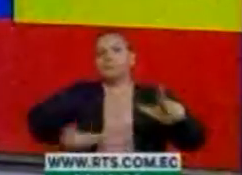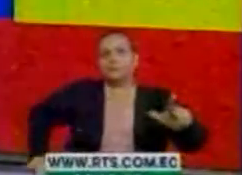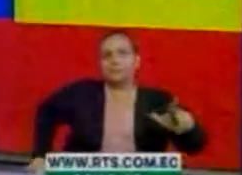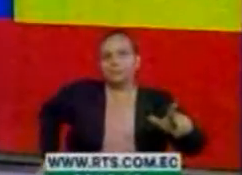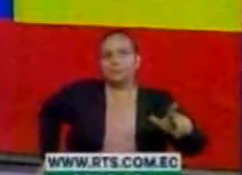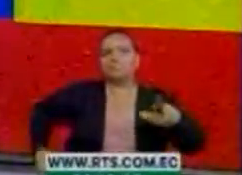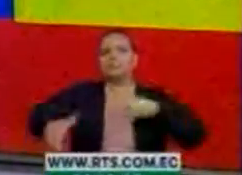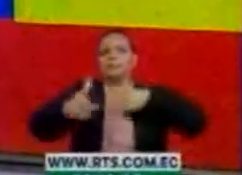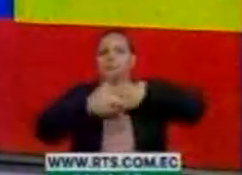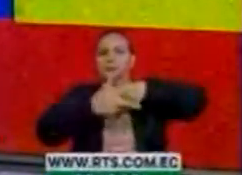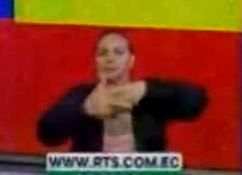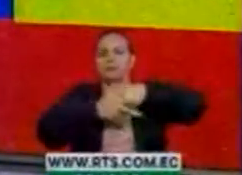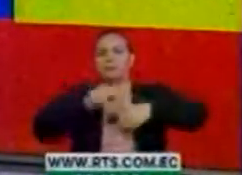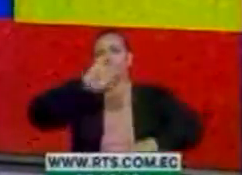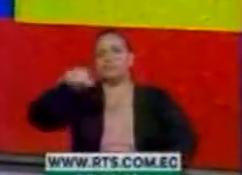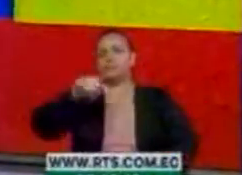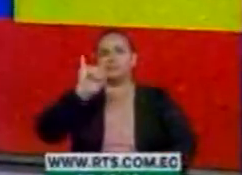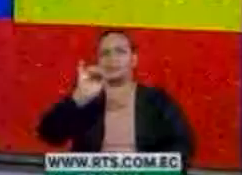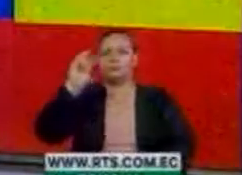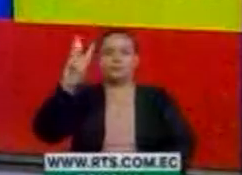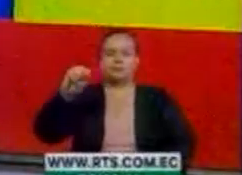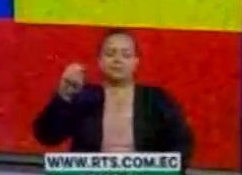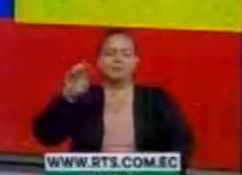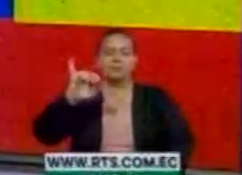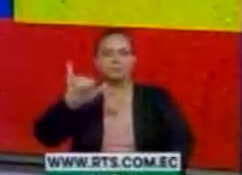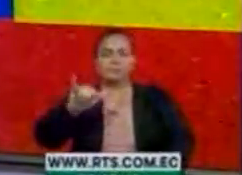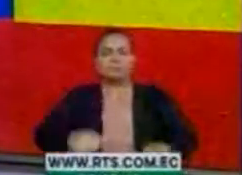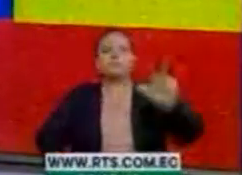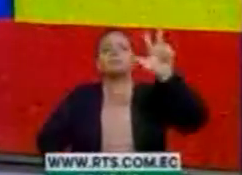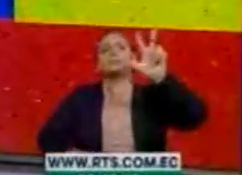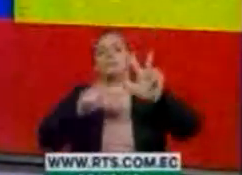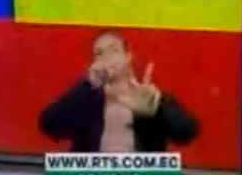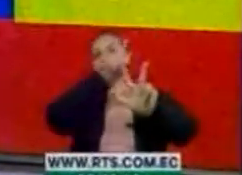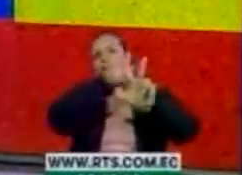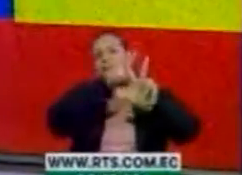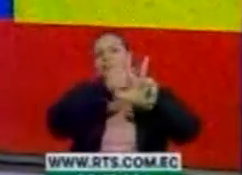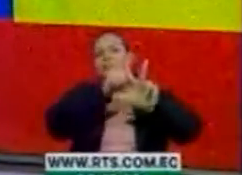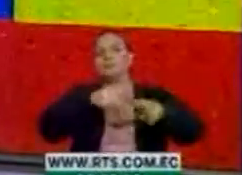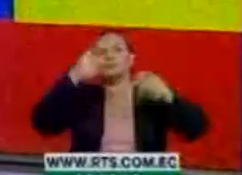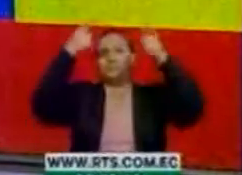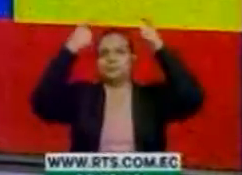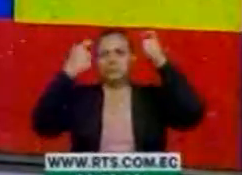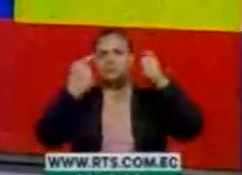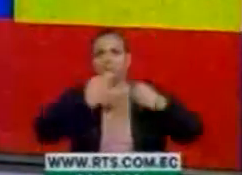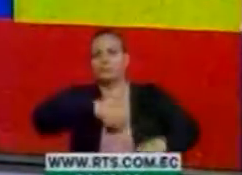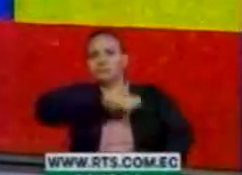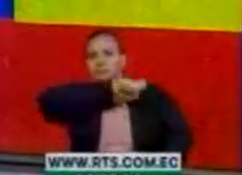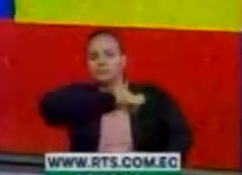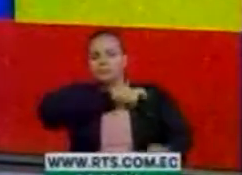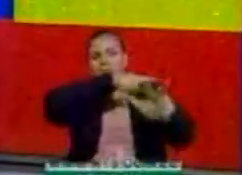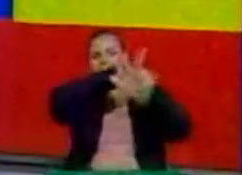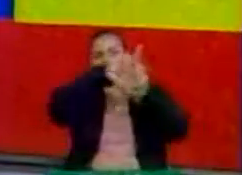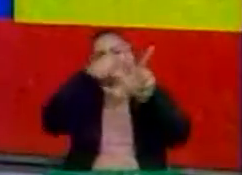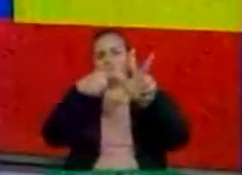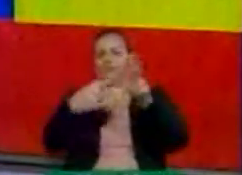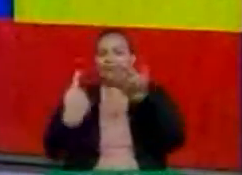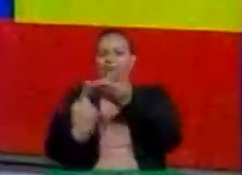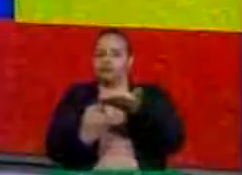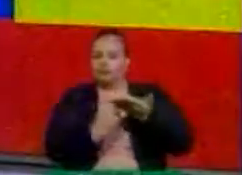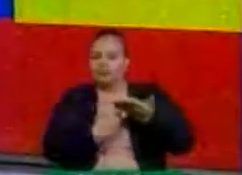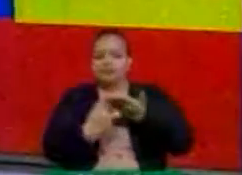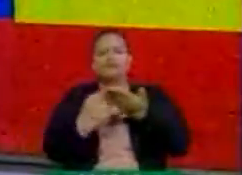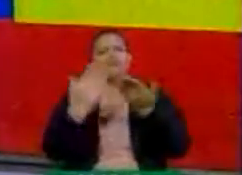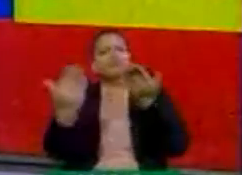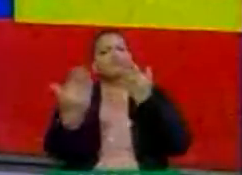cumbre iberoamericana en este encuentro que durará hasta el viernes 16 de noviembre se exponen temas de inclusión y desarrollo